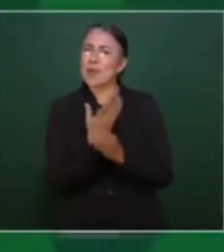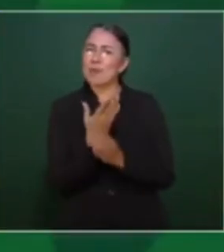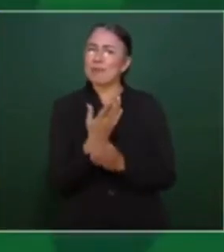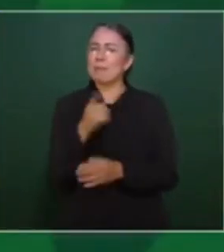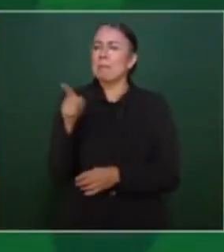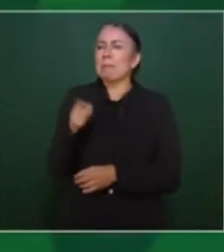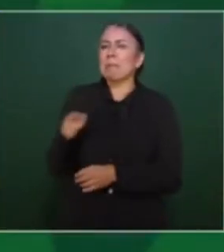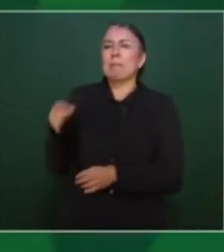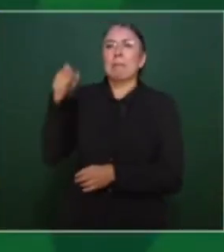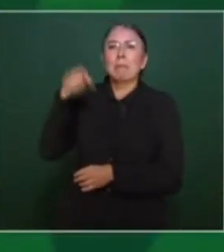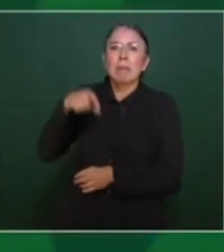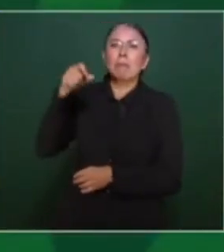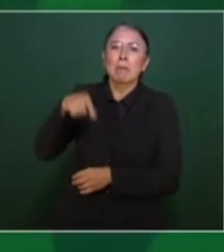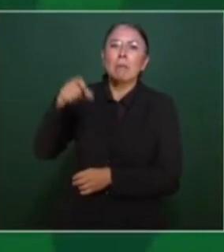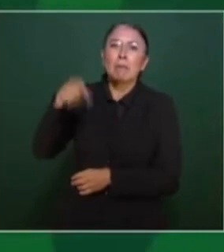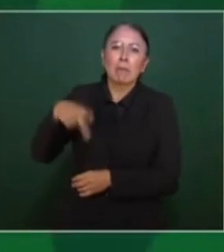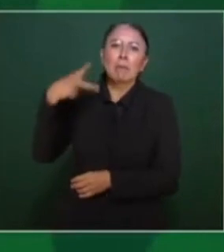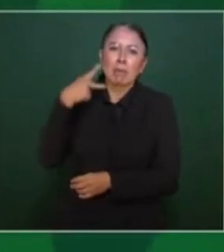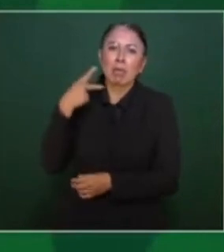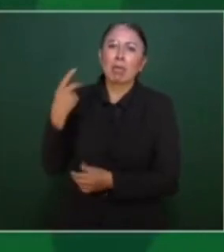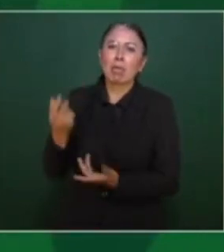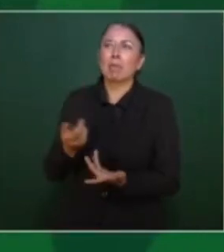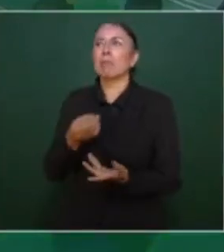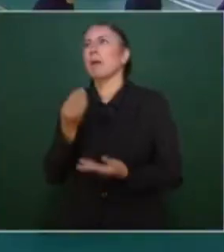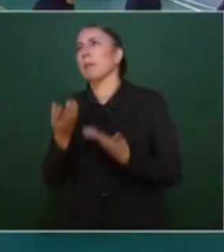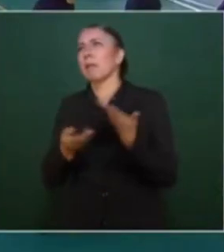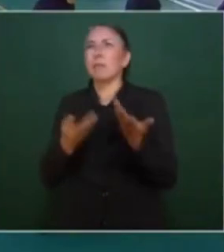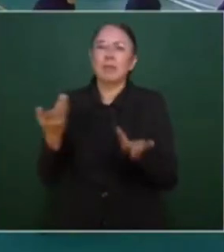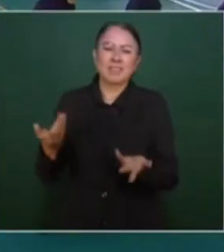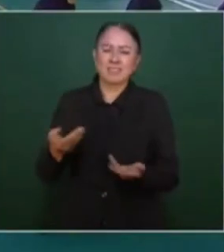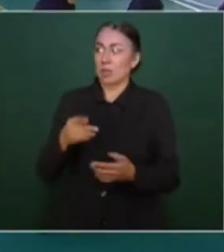periodismo. Pero no es contigo, ¿eh? O sea, tú,